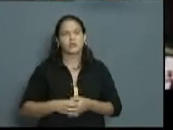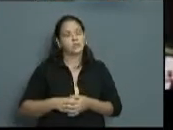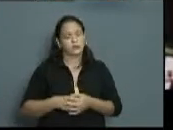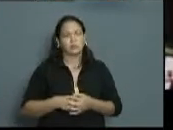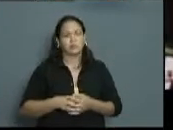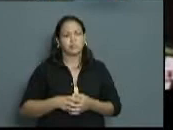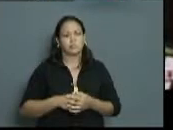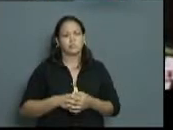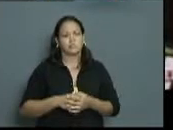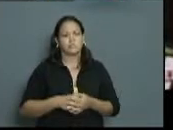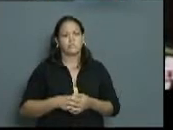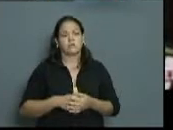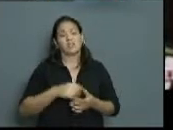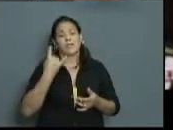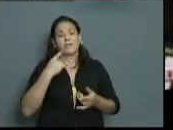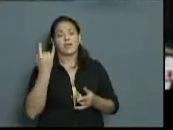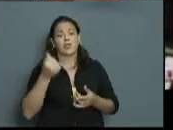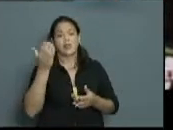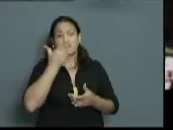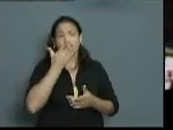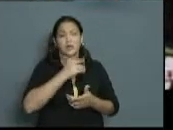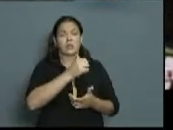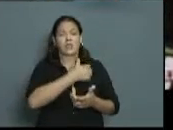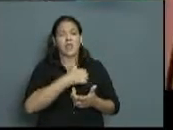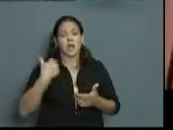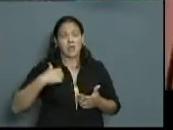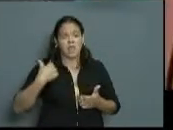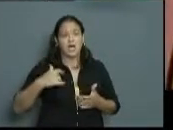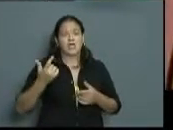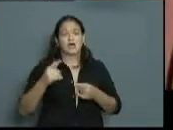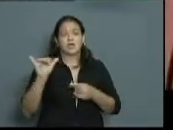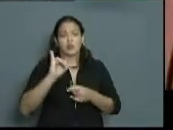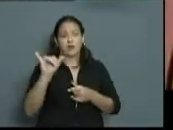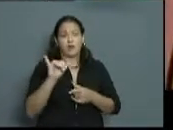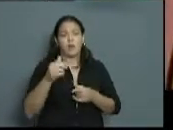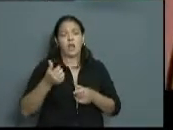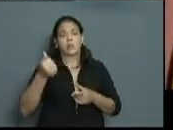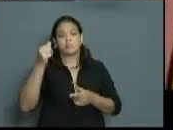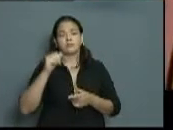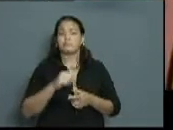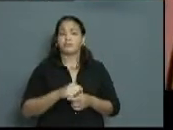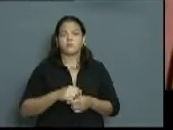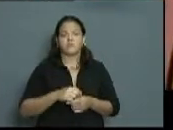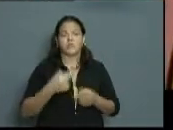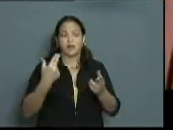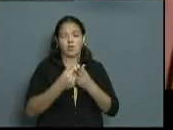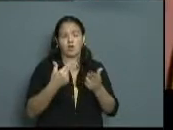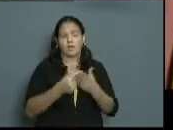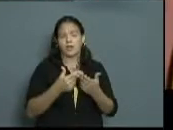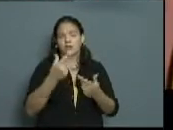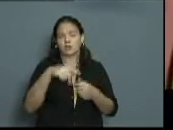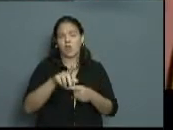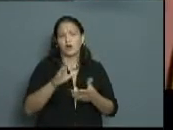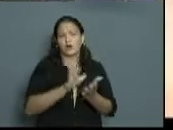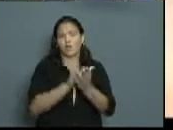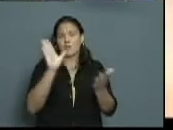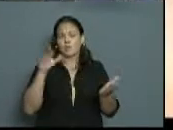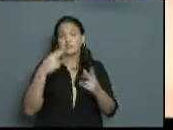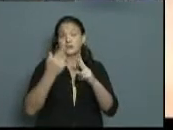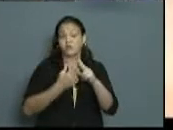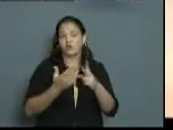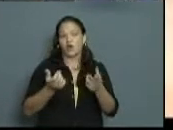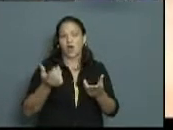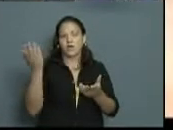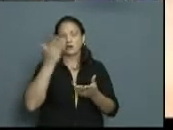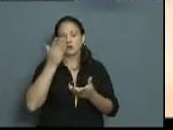República Dominicana y Canadá, en ese orden, en la fase de preliminares por el sistema de todos contra todos. Los próximos compromisos de las cubanas serán